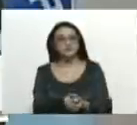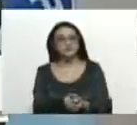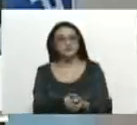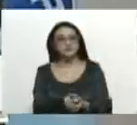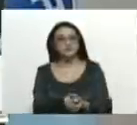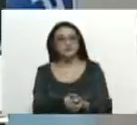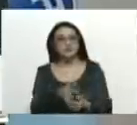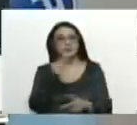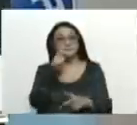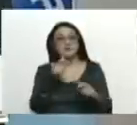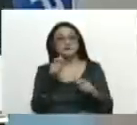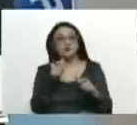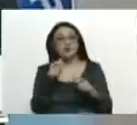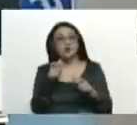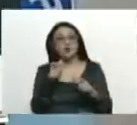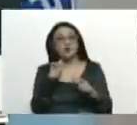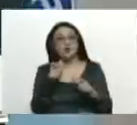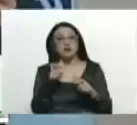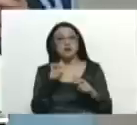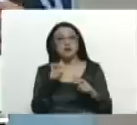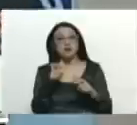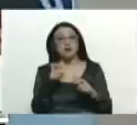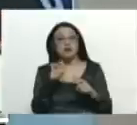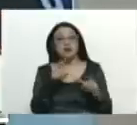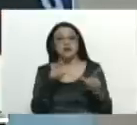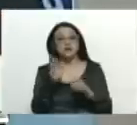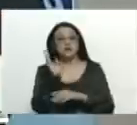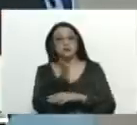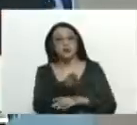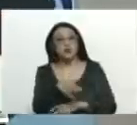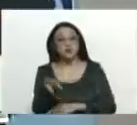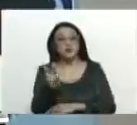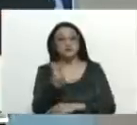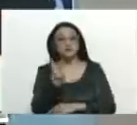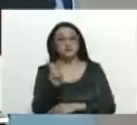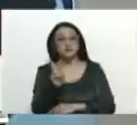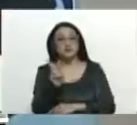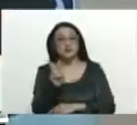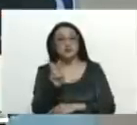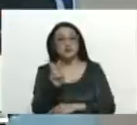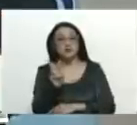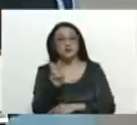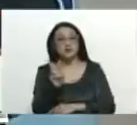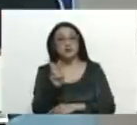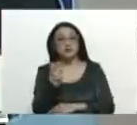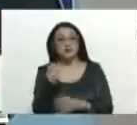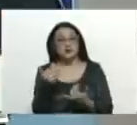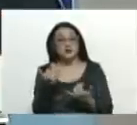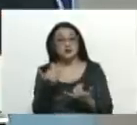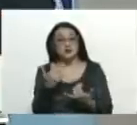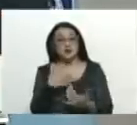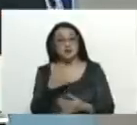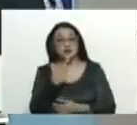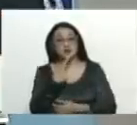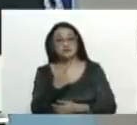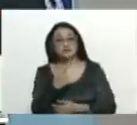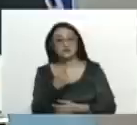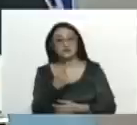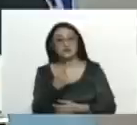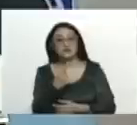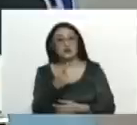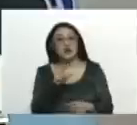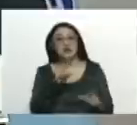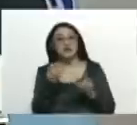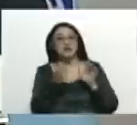personas que ya han sido por cierto se les ha dictado orden de aprehensión en Venezuela Yo quiero destacar esto y aquí están las debidas